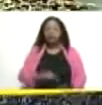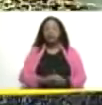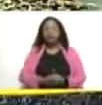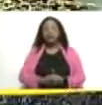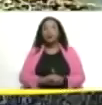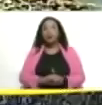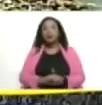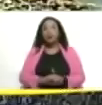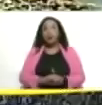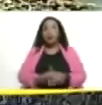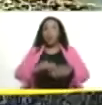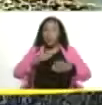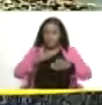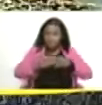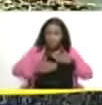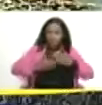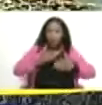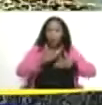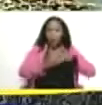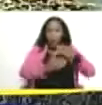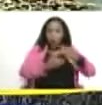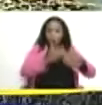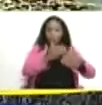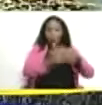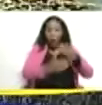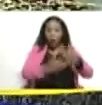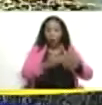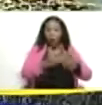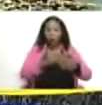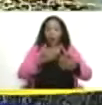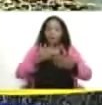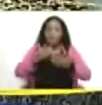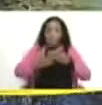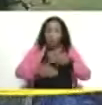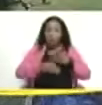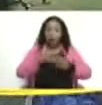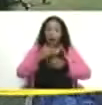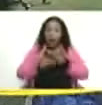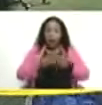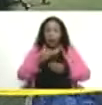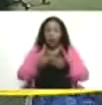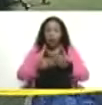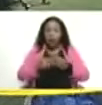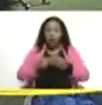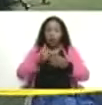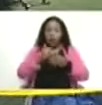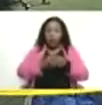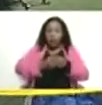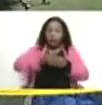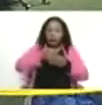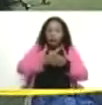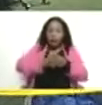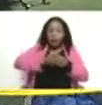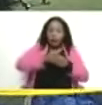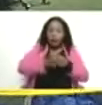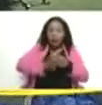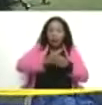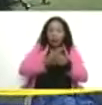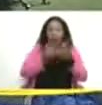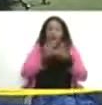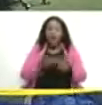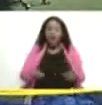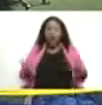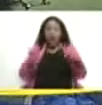Y aquí vamos, pues, llevando de batalla en batalla el combate permanente por los valores de